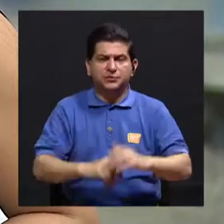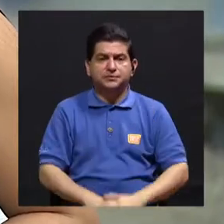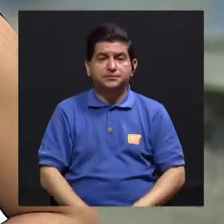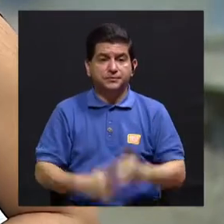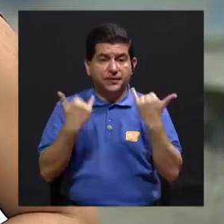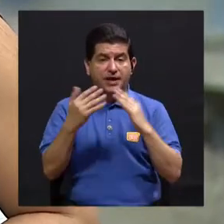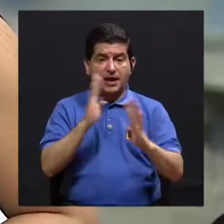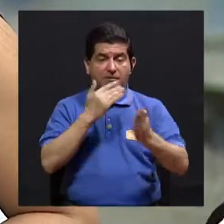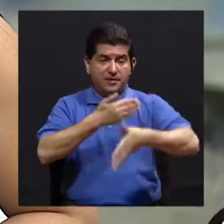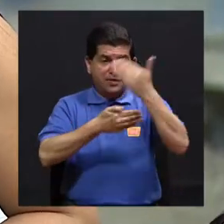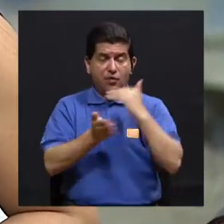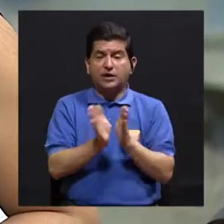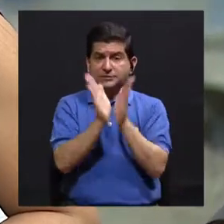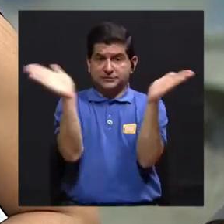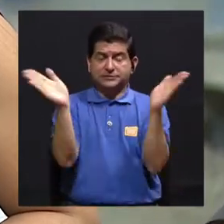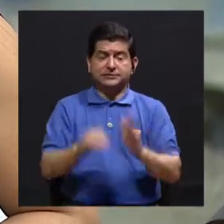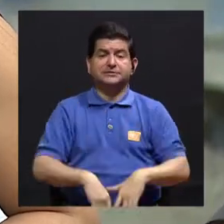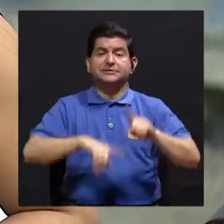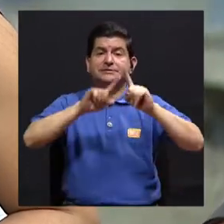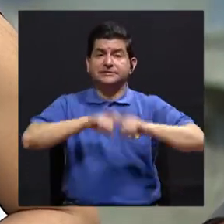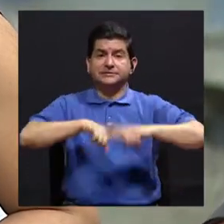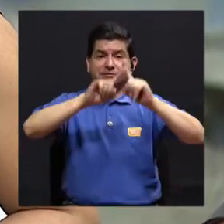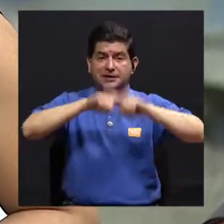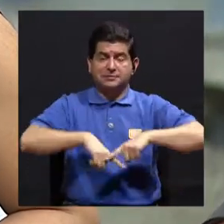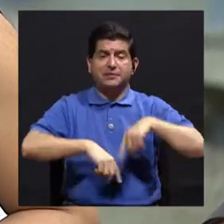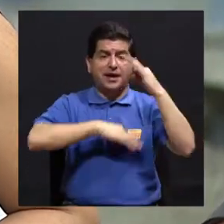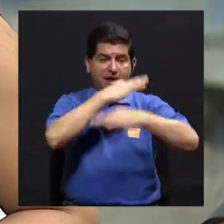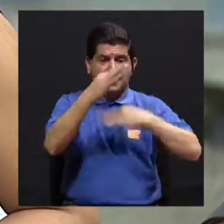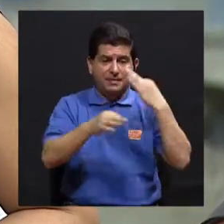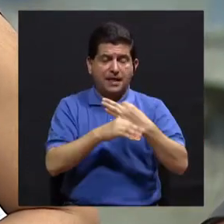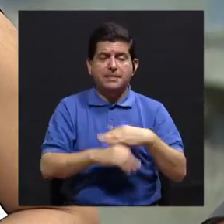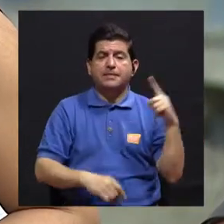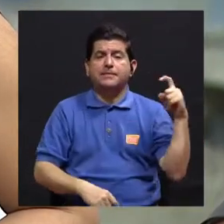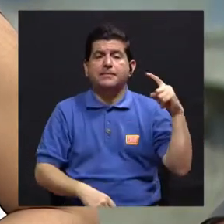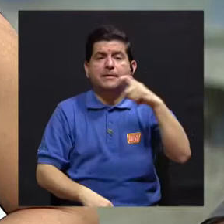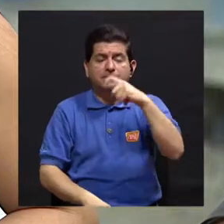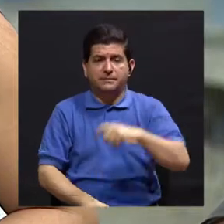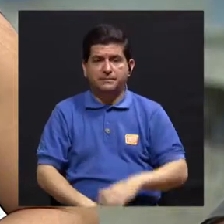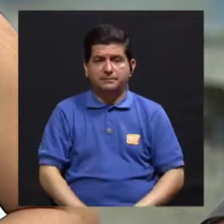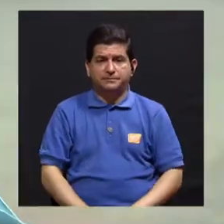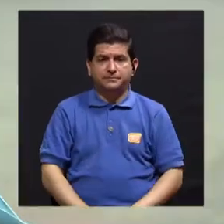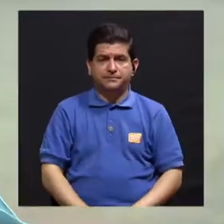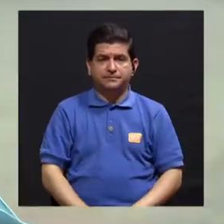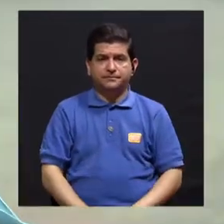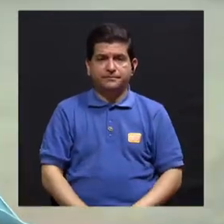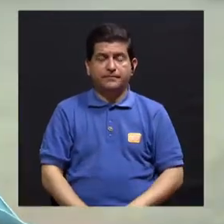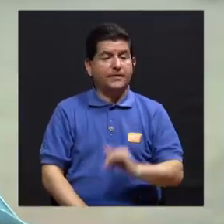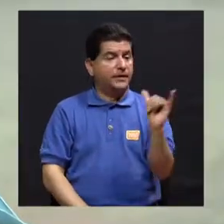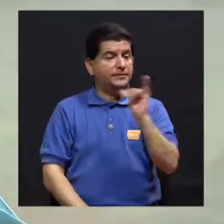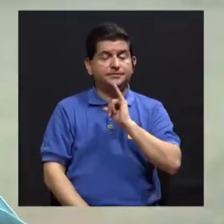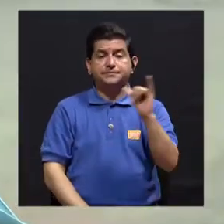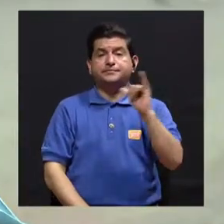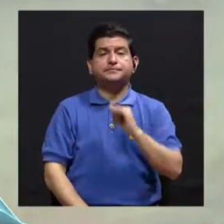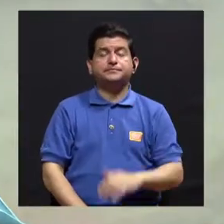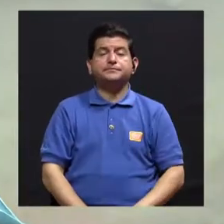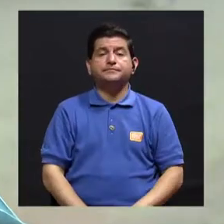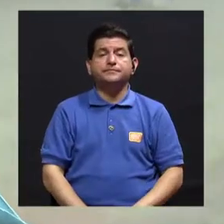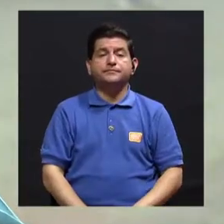complica? Como hemos hablado en general, esto depende de cada uno de los tipos de parásitos que hayan, ¿verdad? Entonces, realmente,